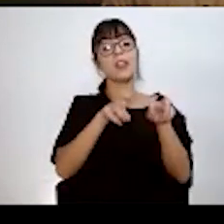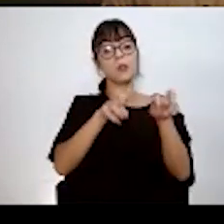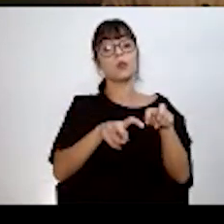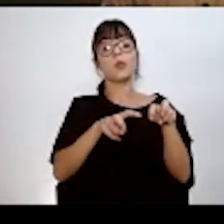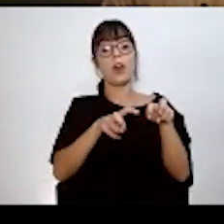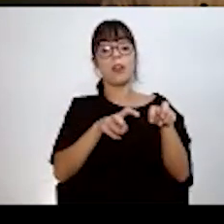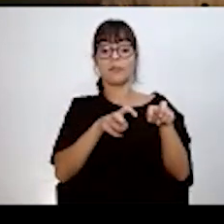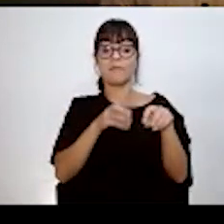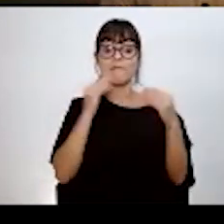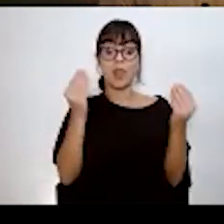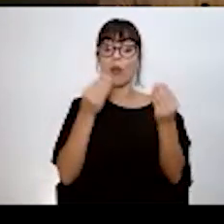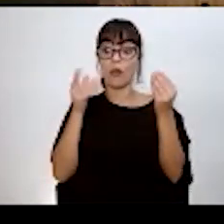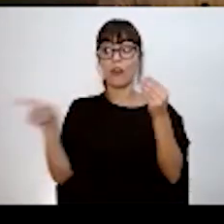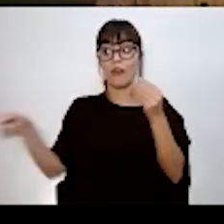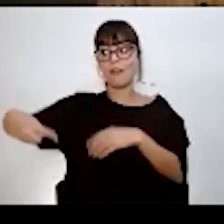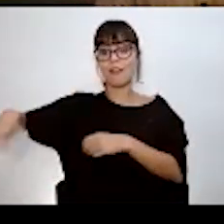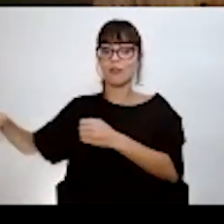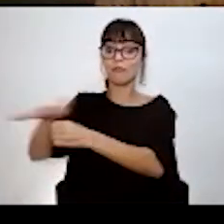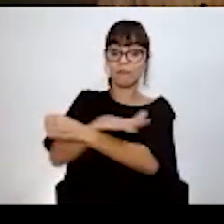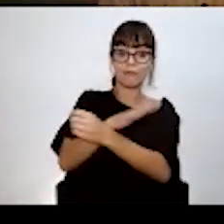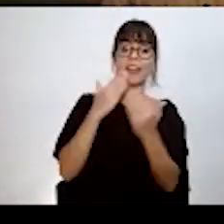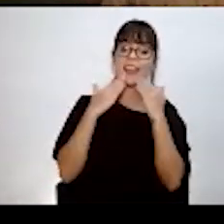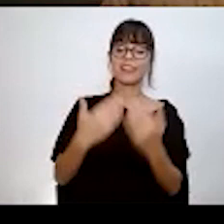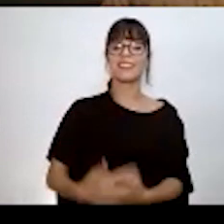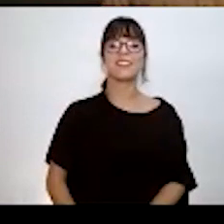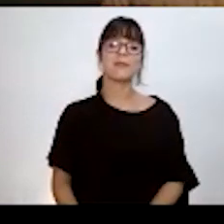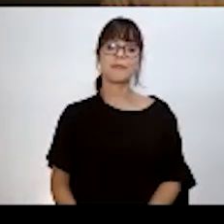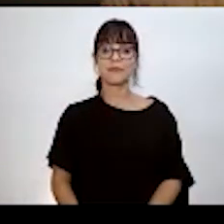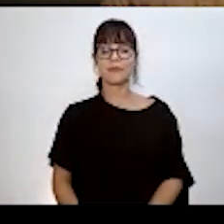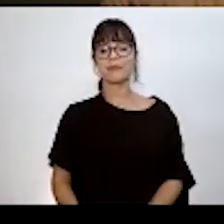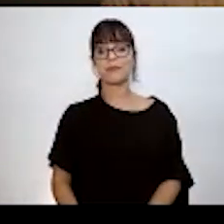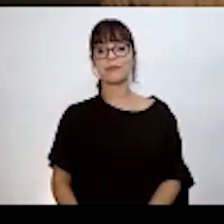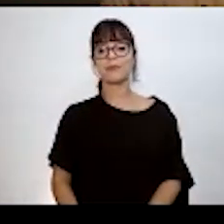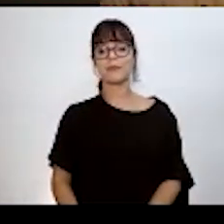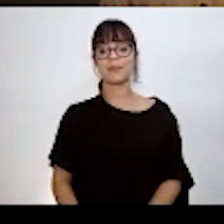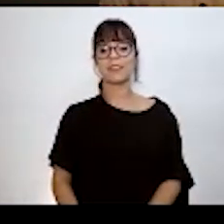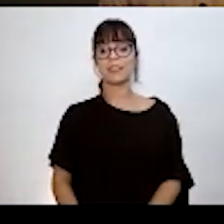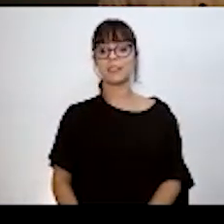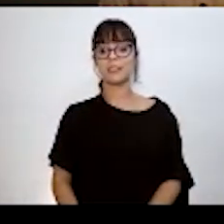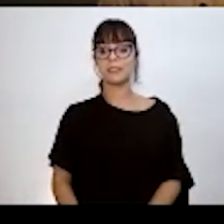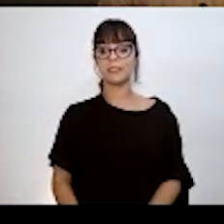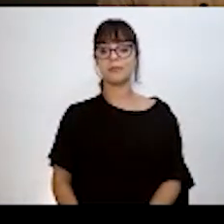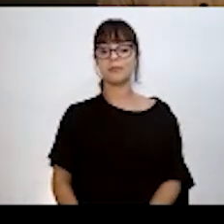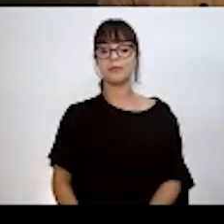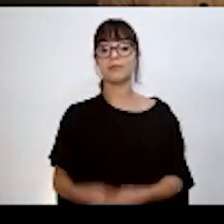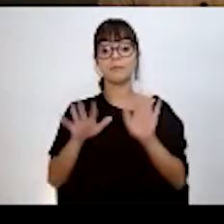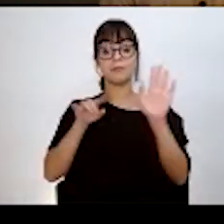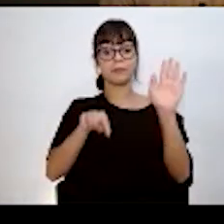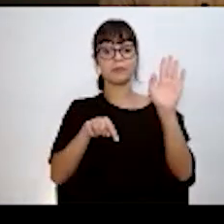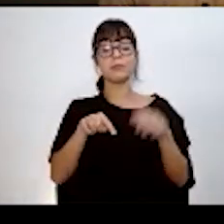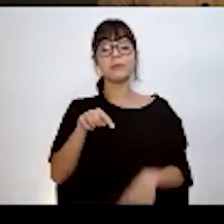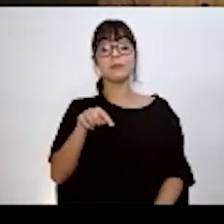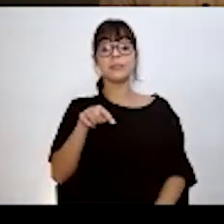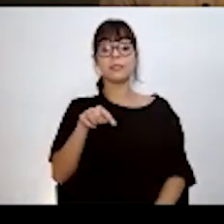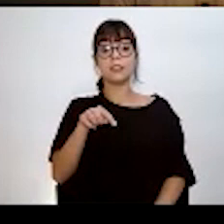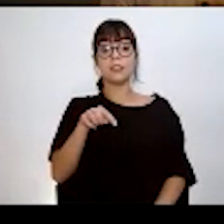Canaria. Sí que es cierto que a partir de ese momento el registro arqueológico de Gran Canaria cambia de forma significativa y cambia además de forma